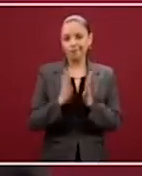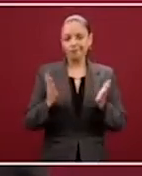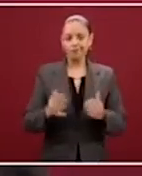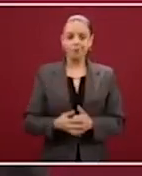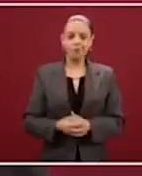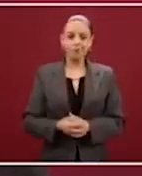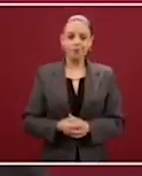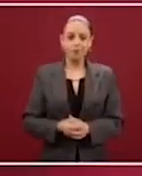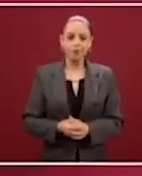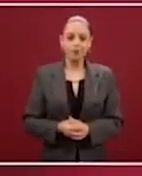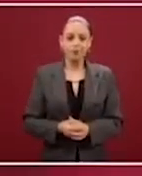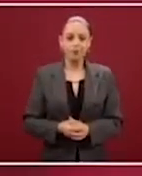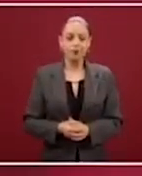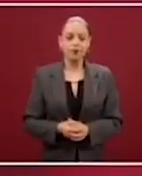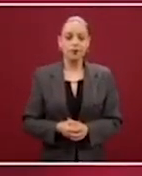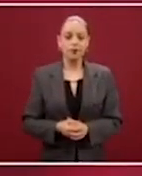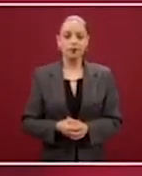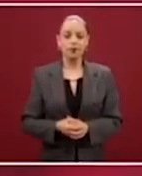porque sí es